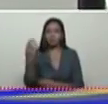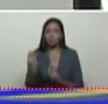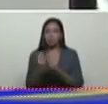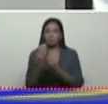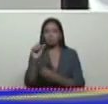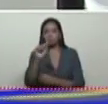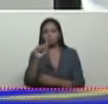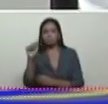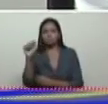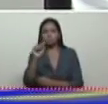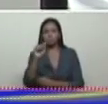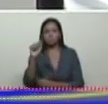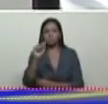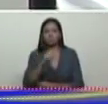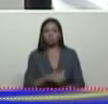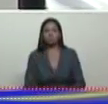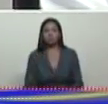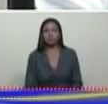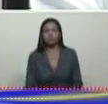manejando